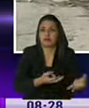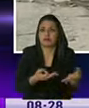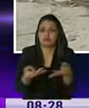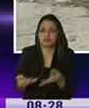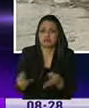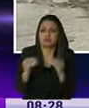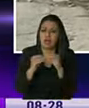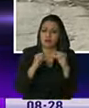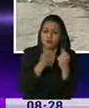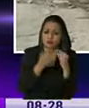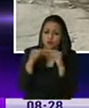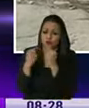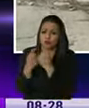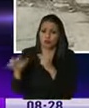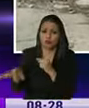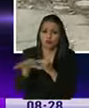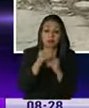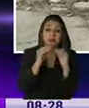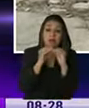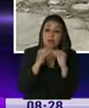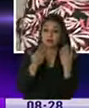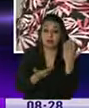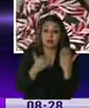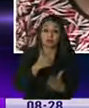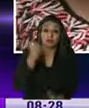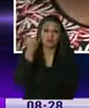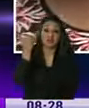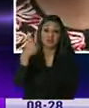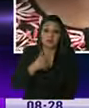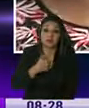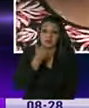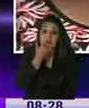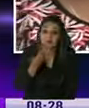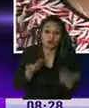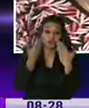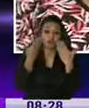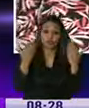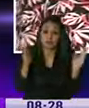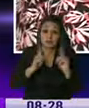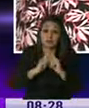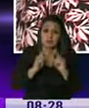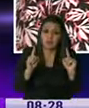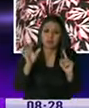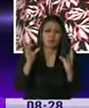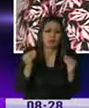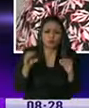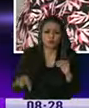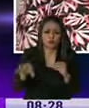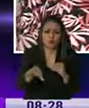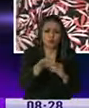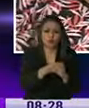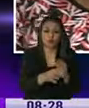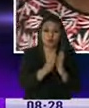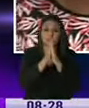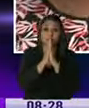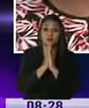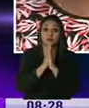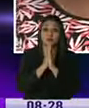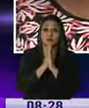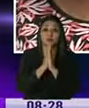cantidad de cuadrillas. Ese es mi parecer, puede ser que esté equivocado, pero la verdad es que de esos hay muchísimos. Ahora hacemos la solicitud